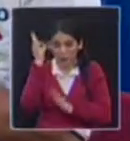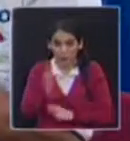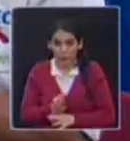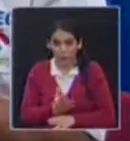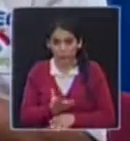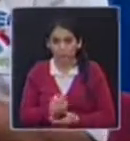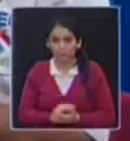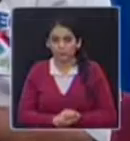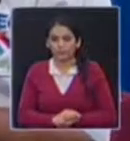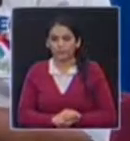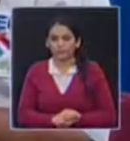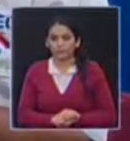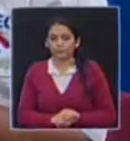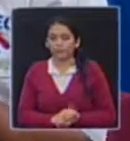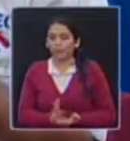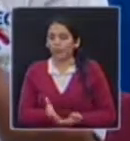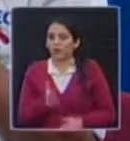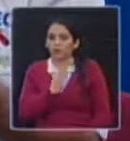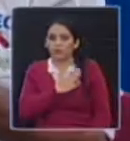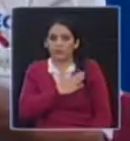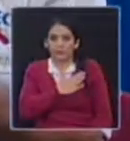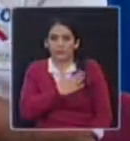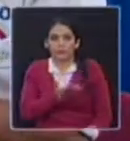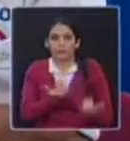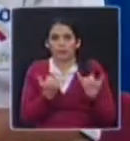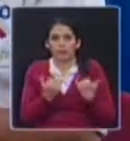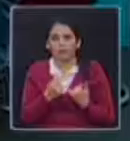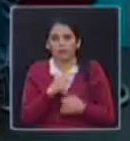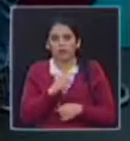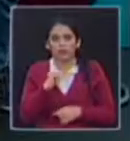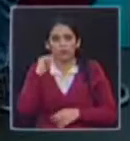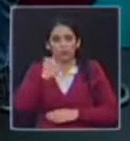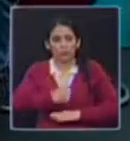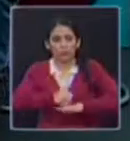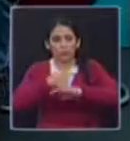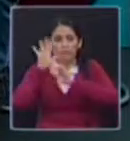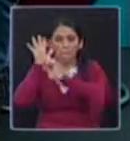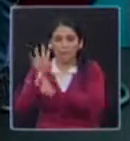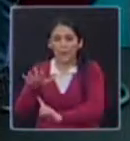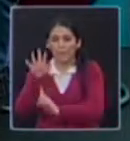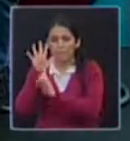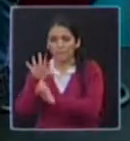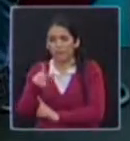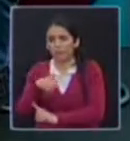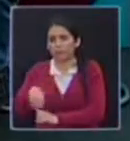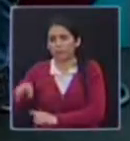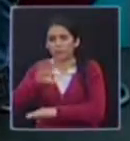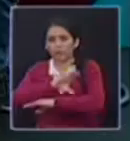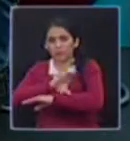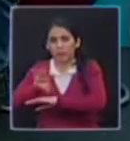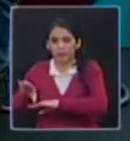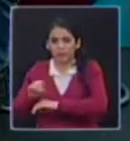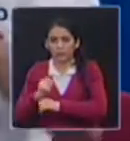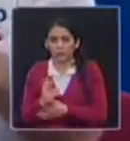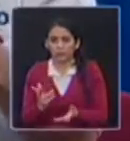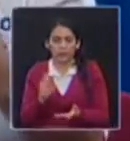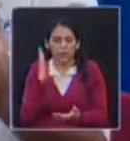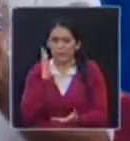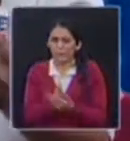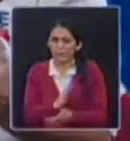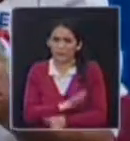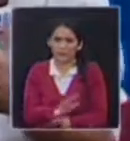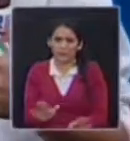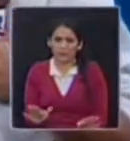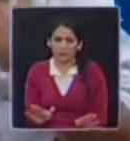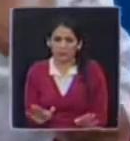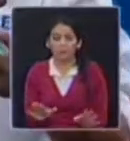este ritmo de maltrato tiene que acabar. ¿Y en qué consisten estos proyectos, si nos puede especificar? Si me permite terminar la idea de cómo